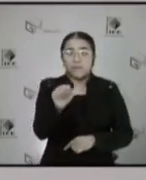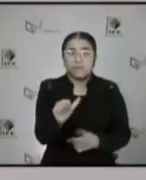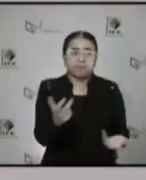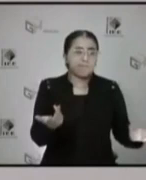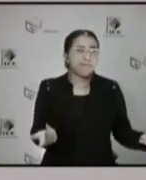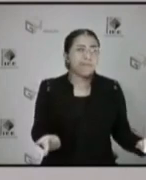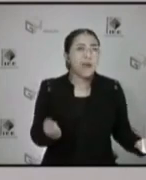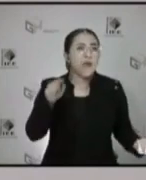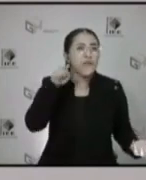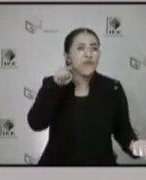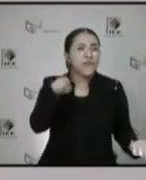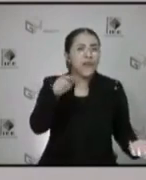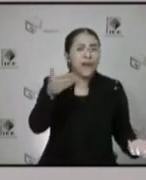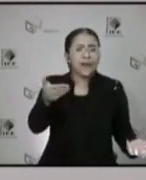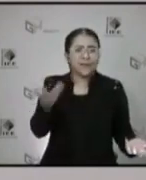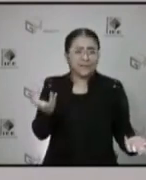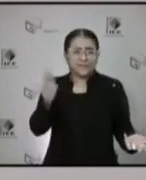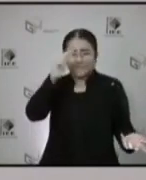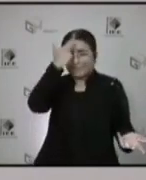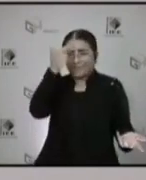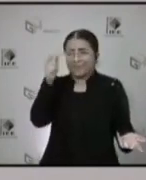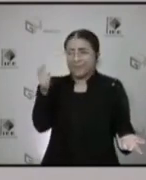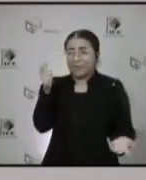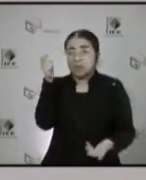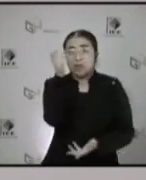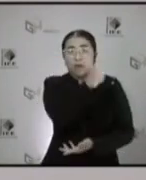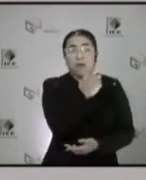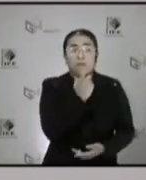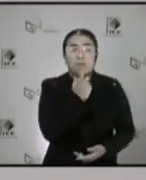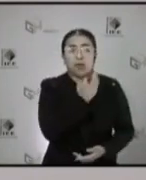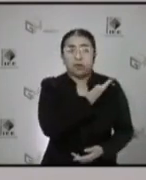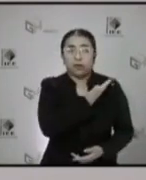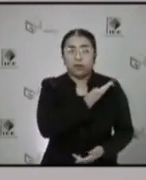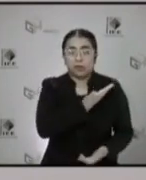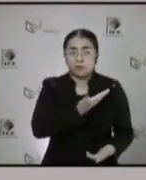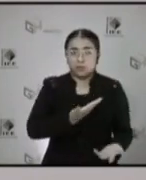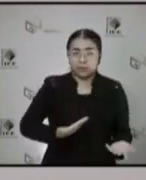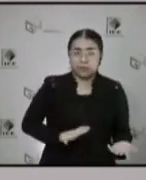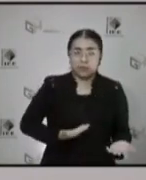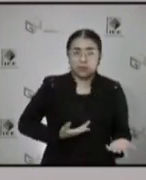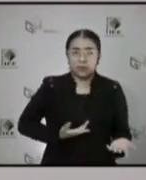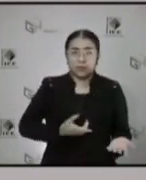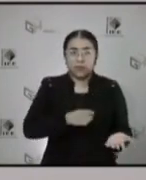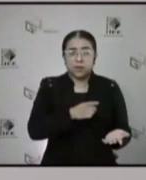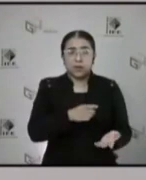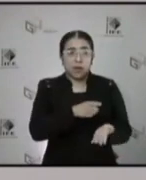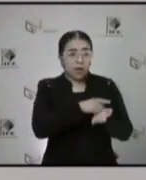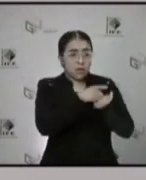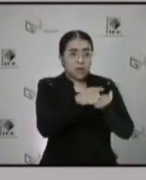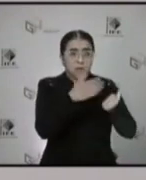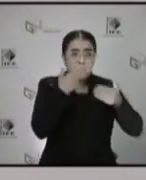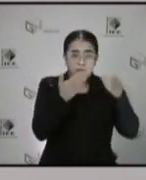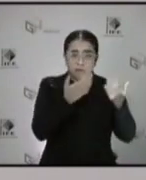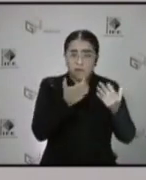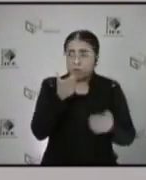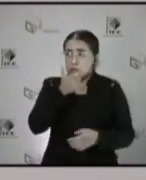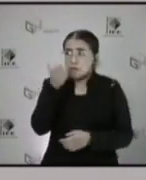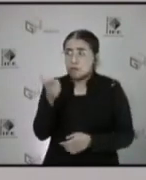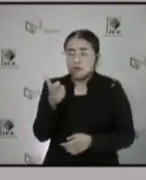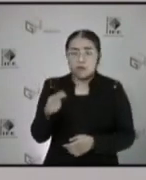Tú has presumido que el presidente te pagó abogados. Y yo se lo pregunté directamente al presidente. Sí, lo